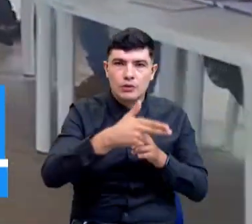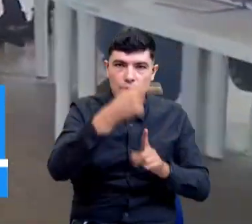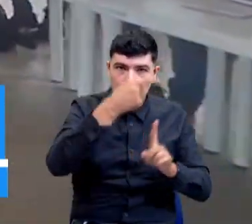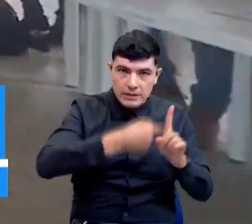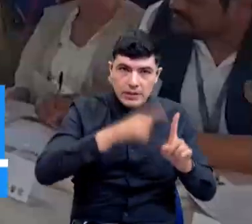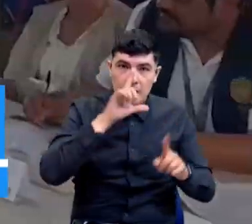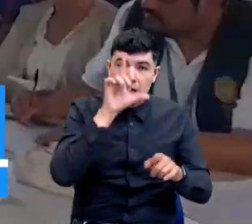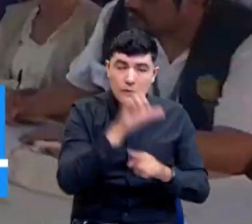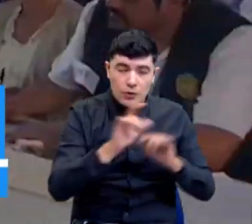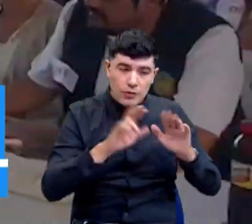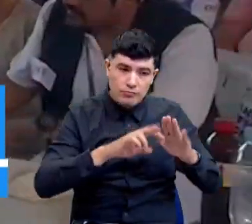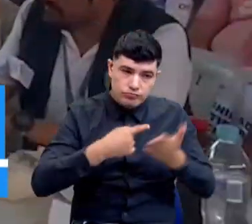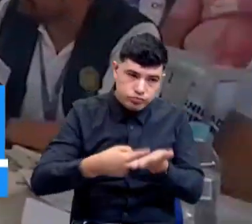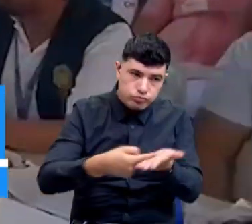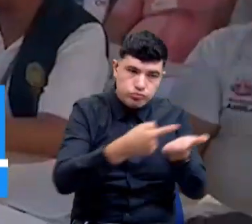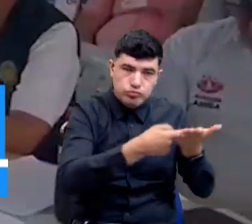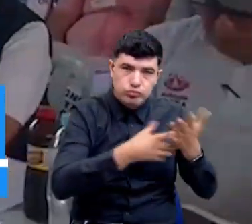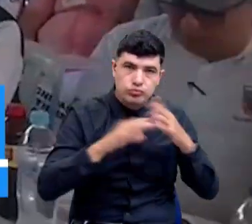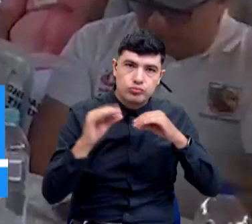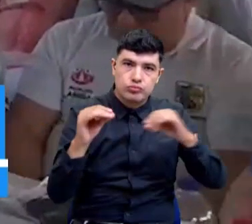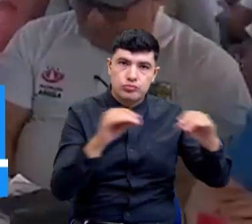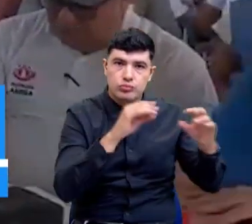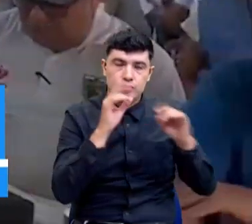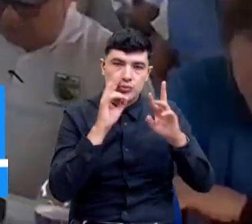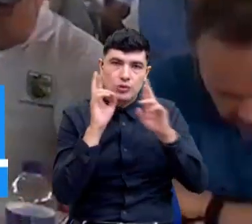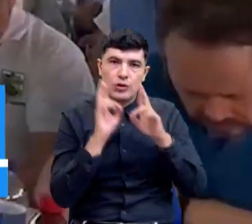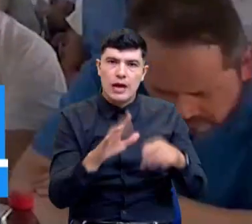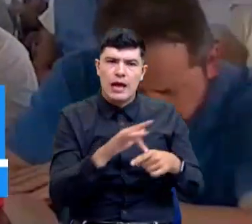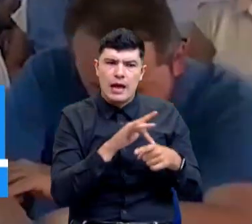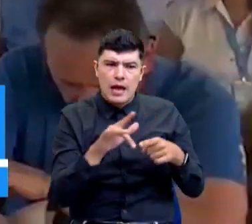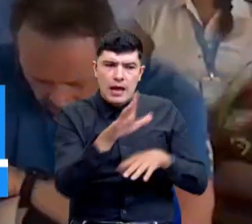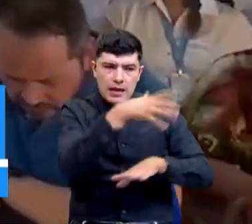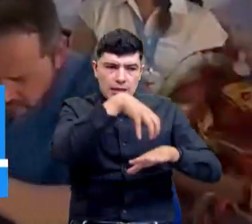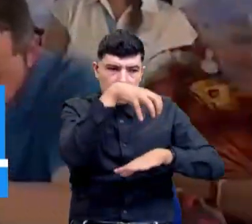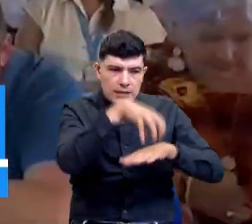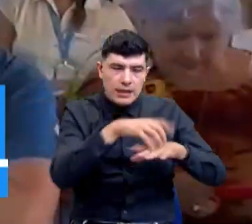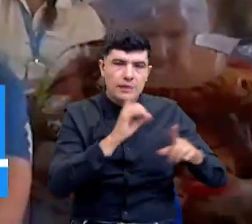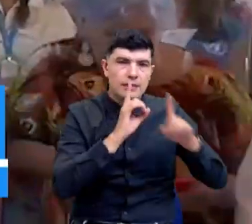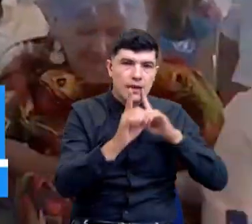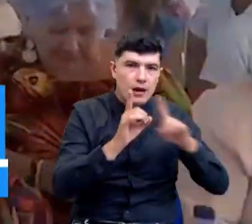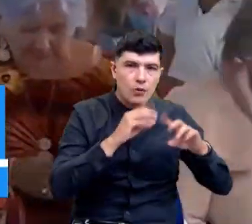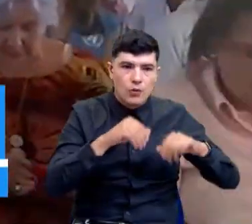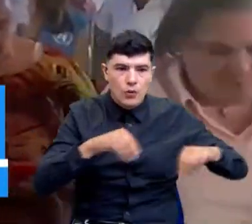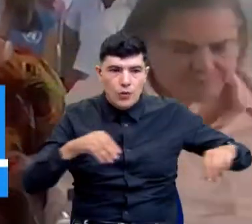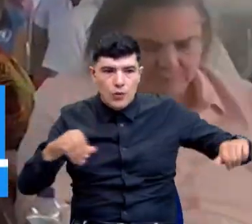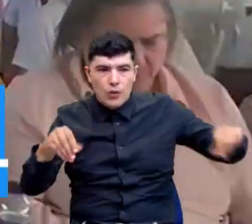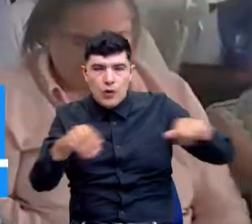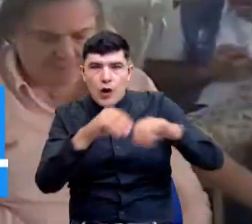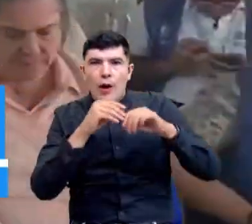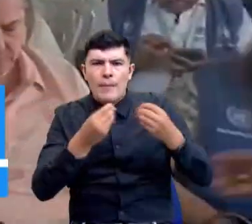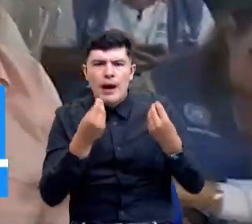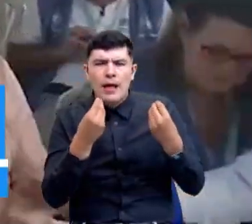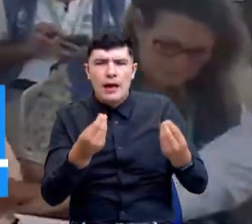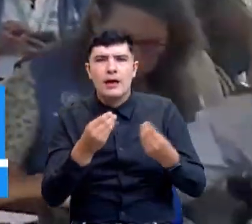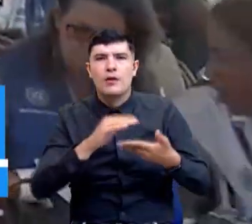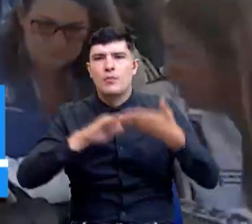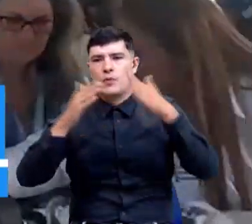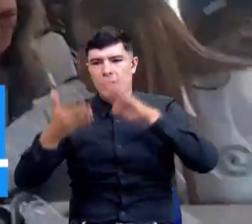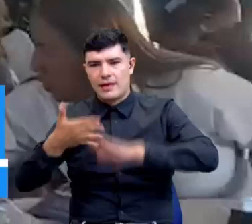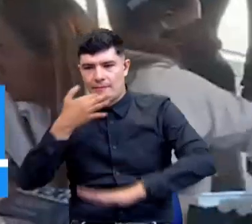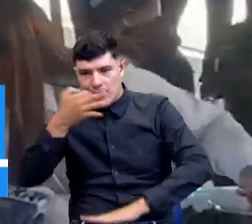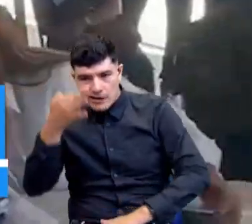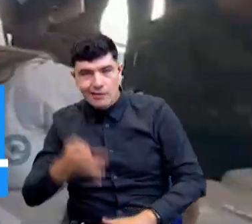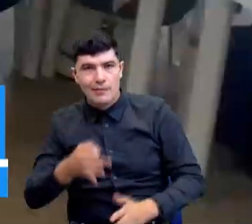señalada por el Gobierno Nacional respecto a la implementación de sedes de diálogo territorial que posibiliten la participación